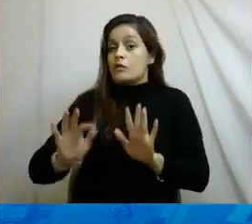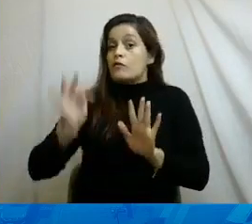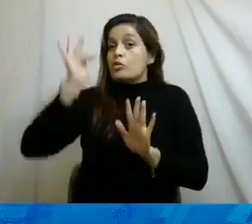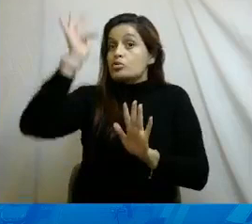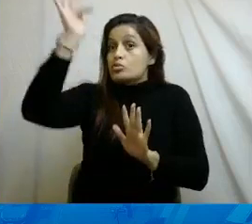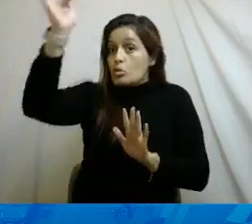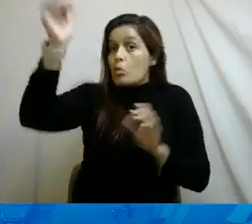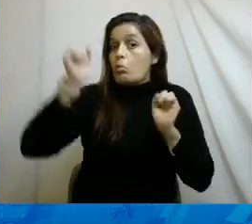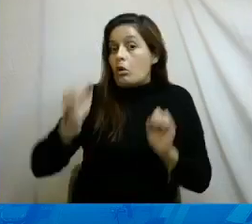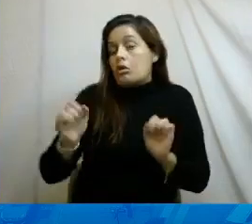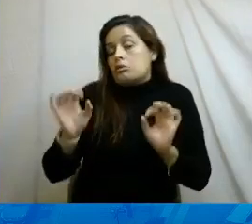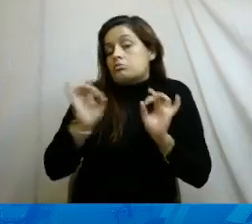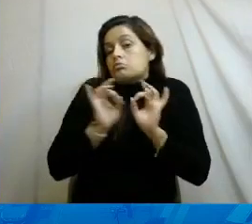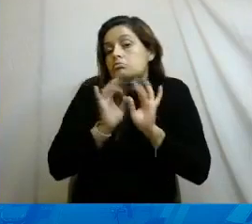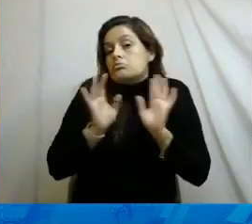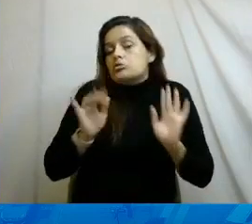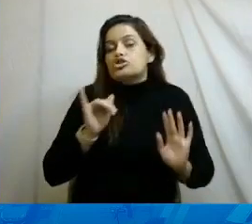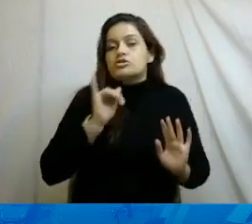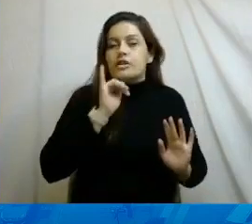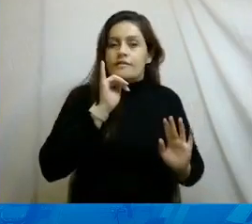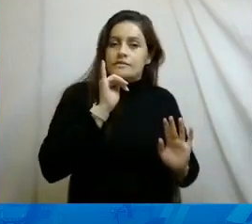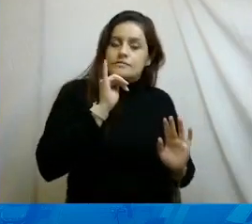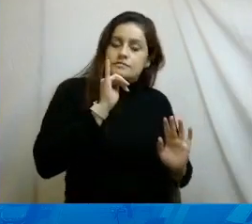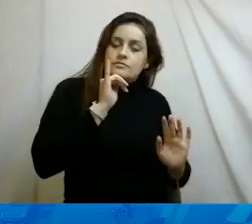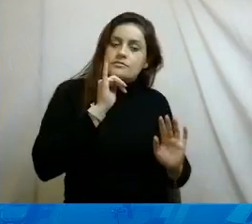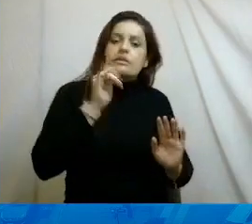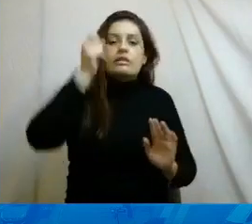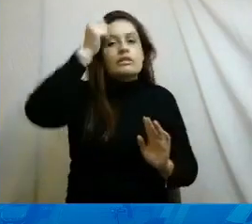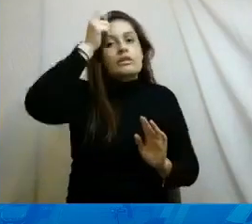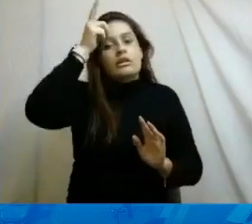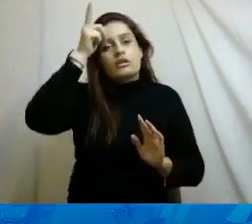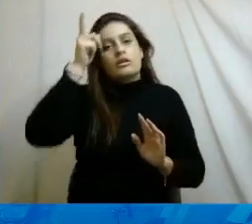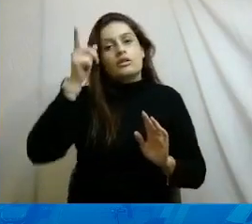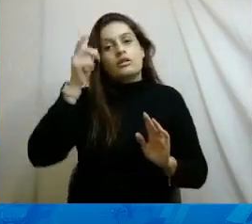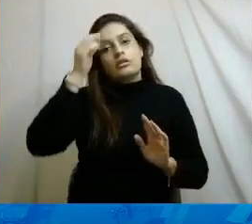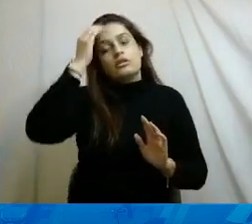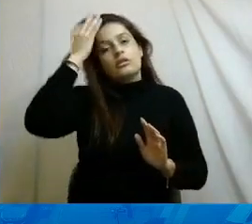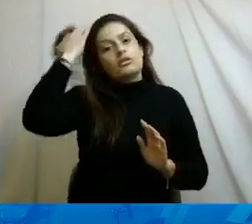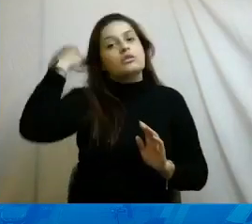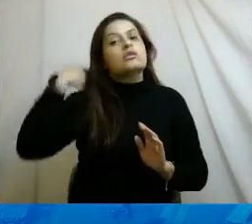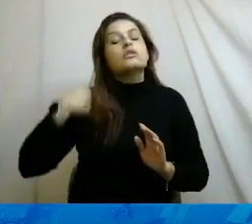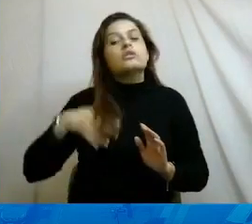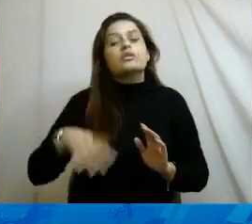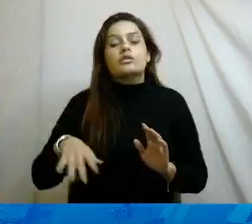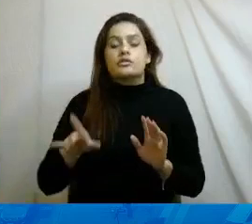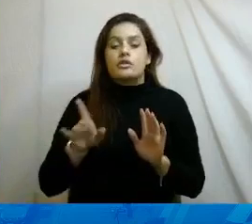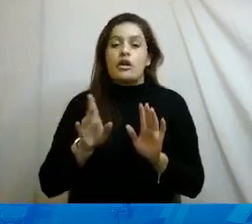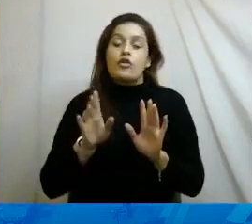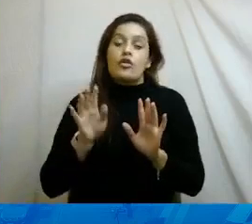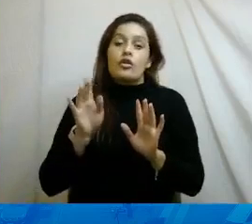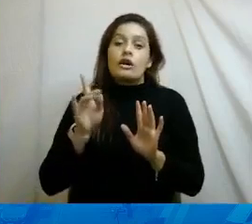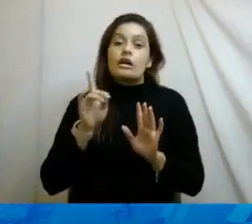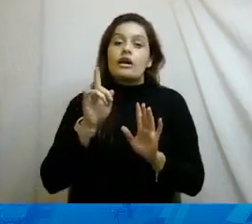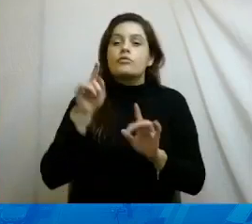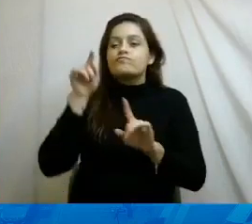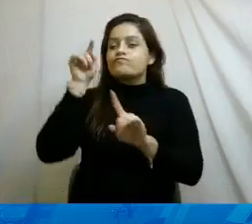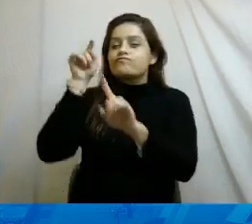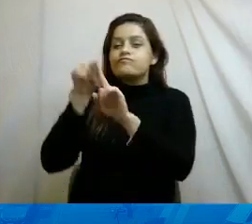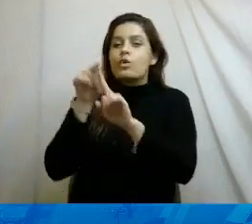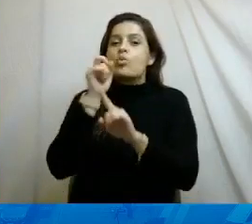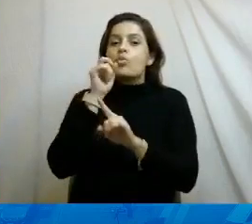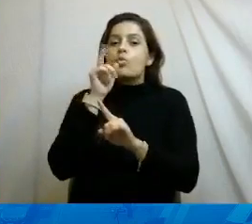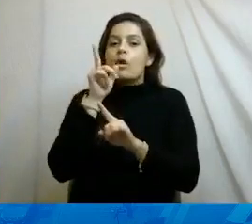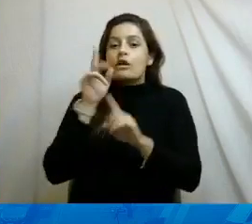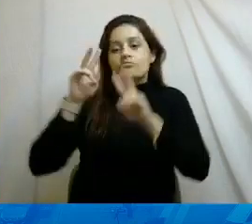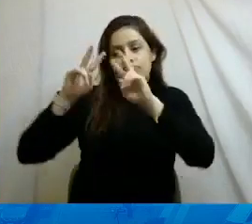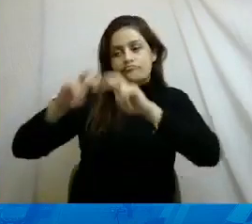futuro, y en eso también hay que entender al concejal Alarcón en términos de que lo que se persigue es que eso se